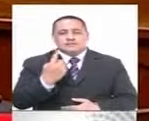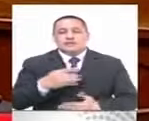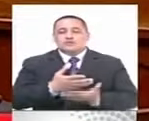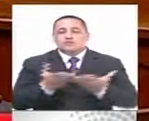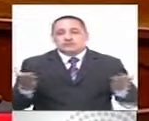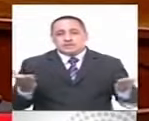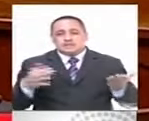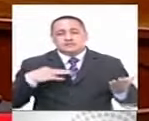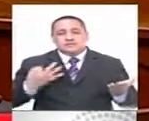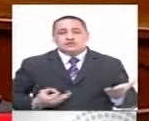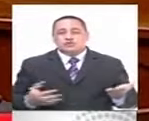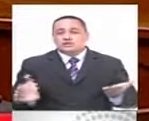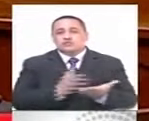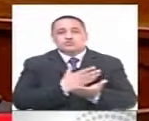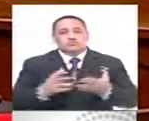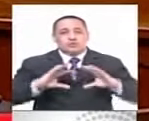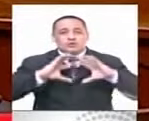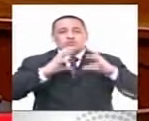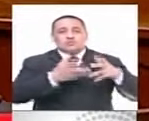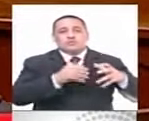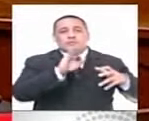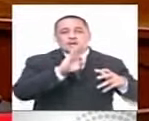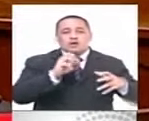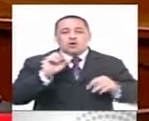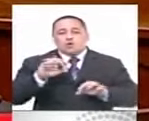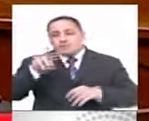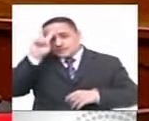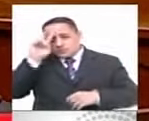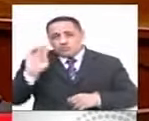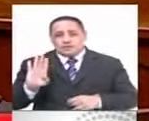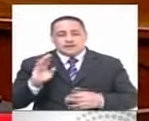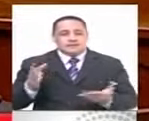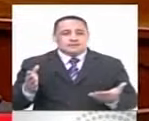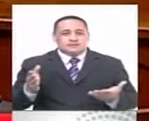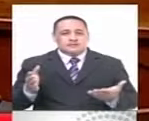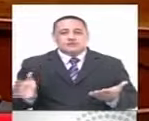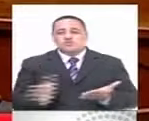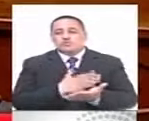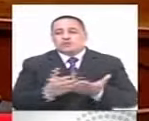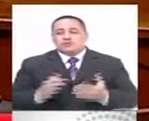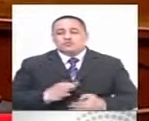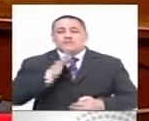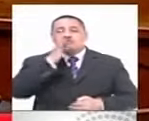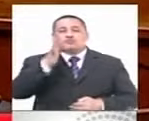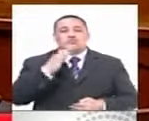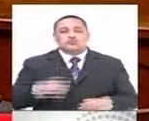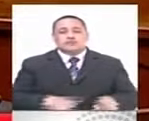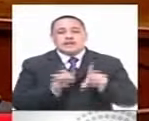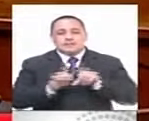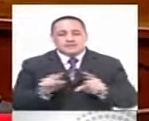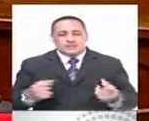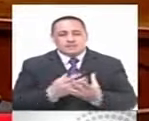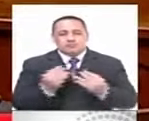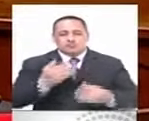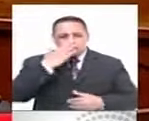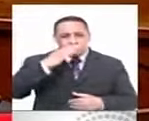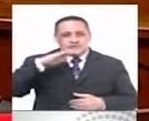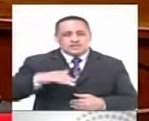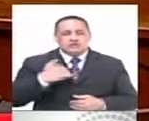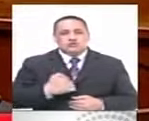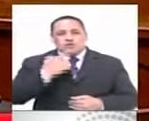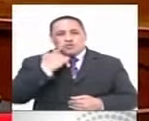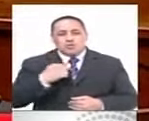Señores, no hay planeta B ni Perú B. Nuestro futuro, el de nuestras niñas y